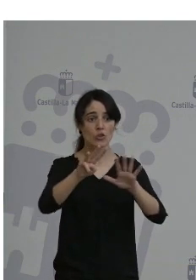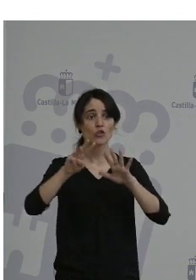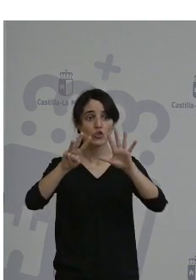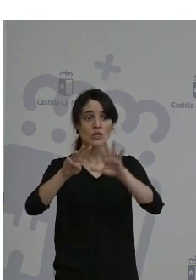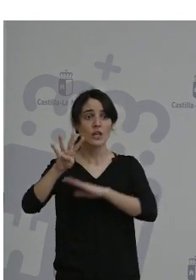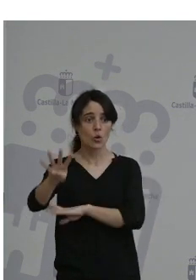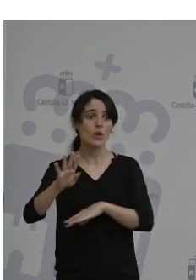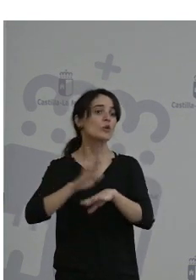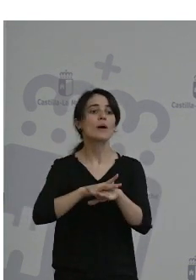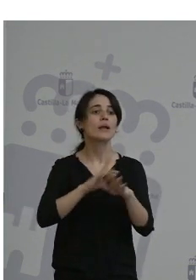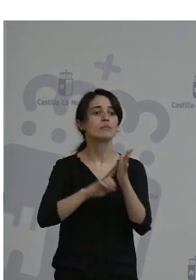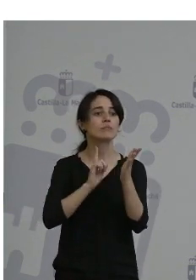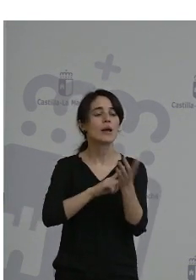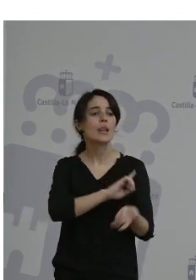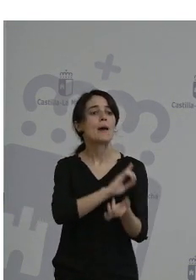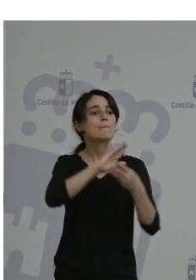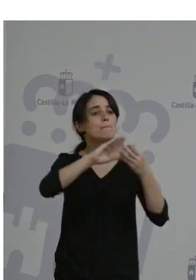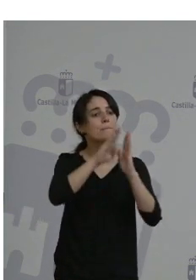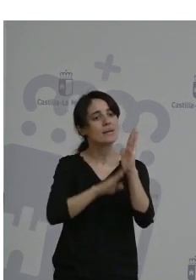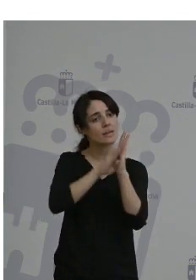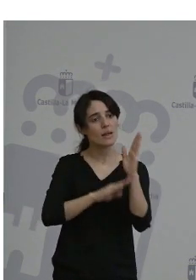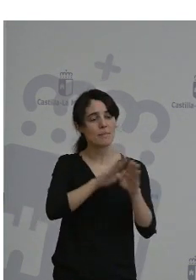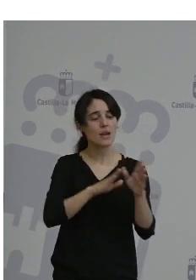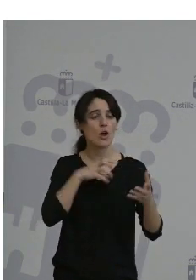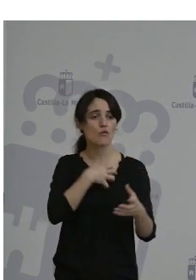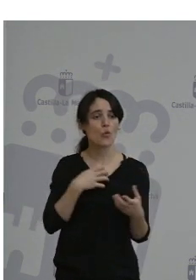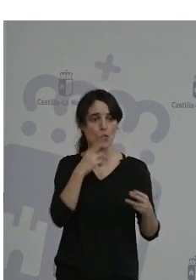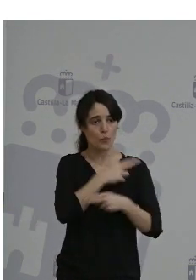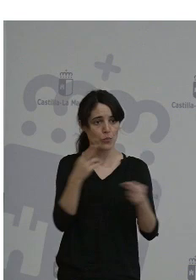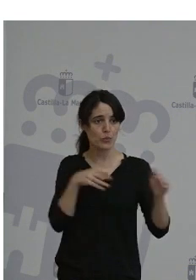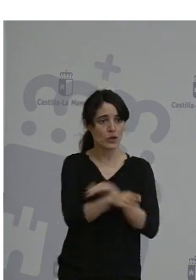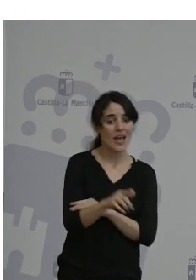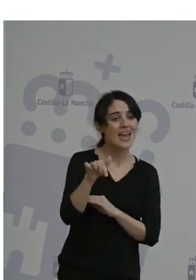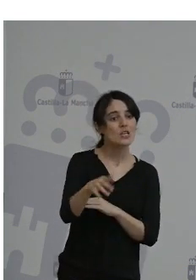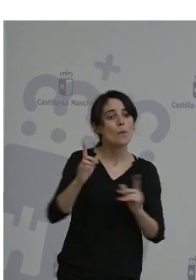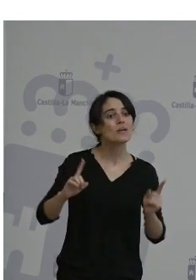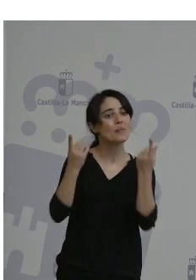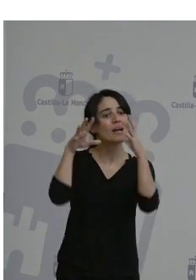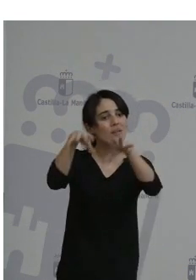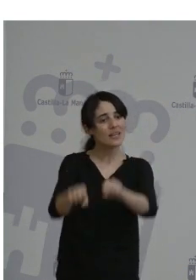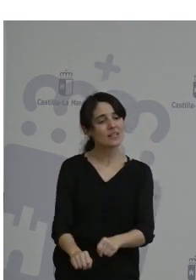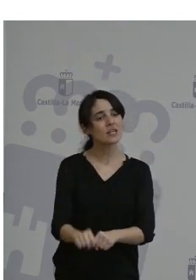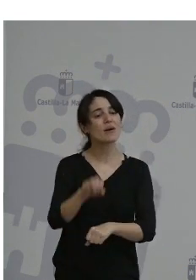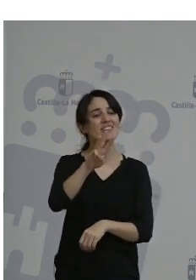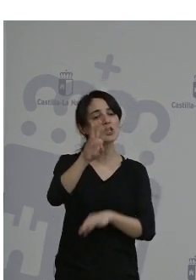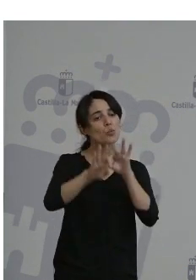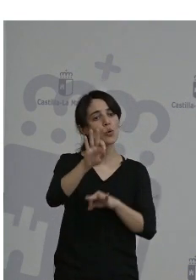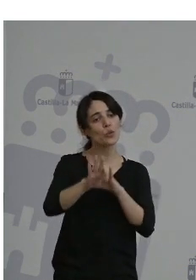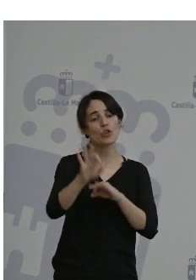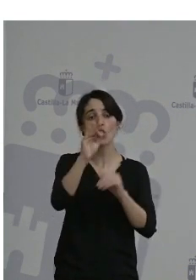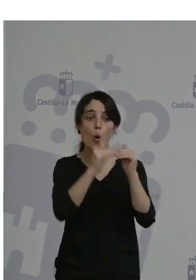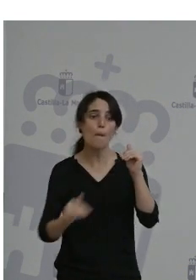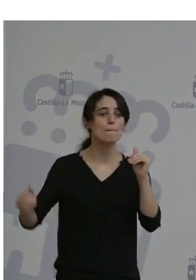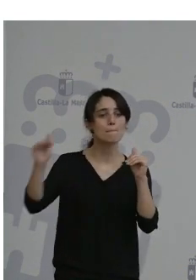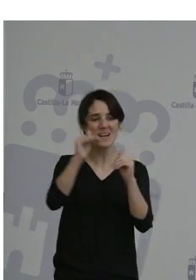reforma de la función pública, la que por primera vez establezca un cupo de reserva no inferior al 3% en las ofertas